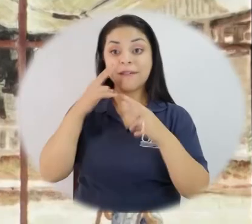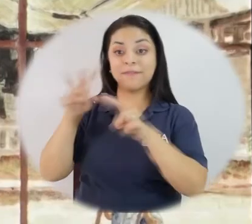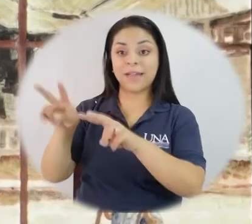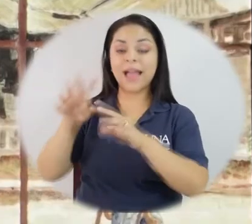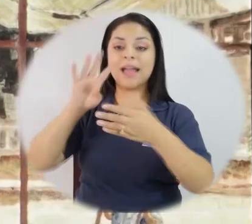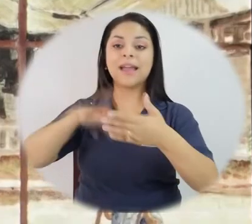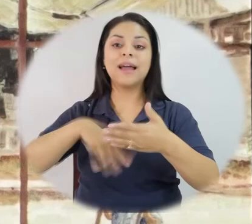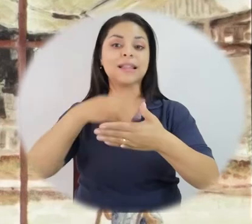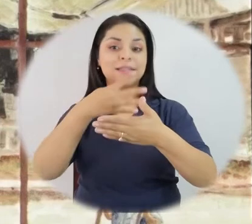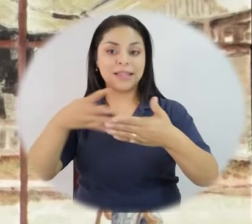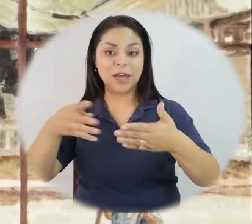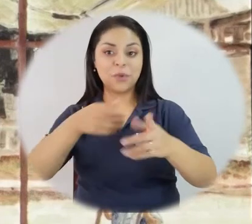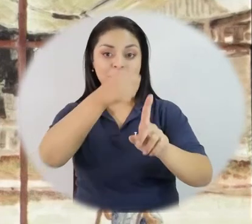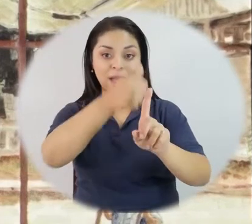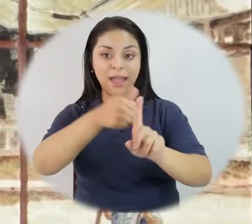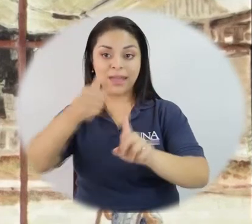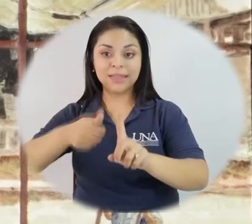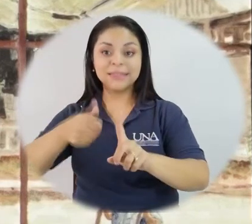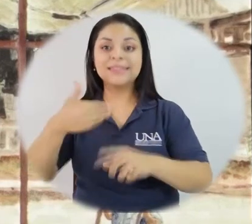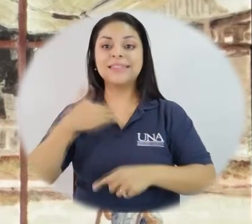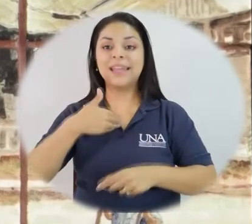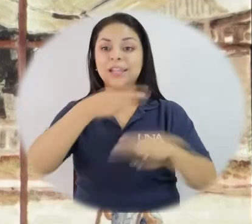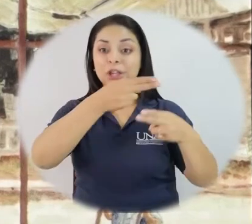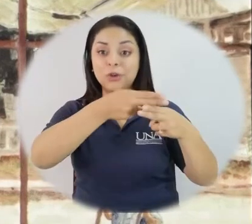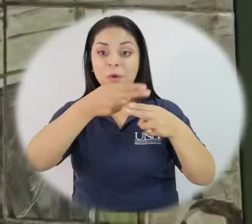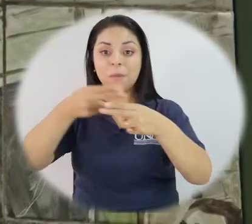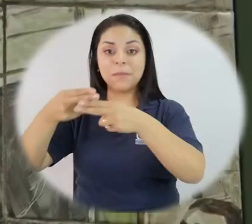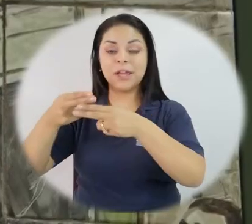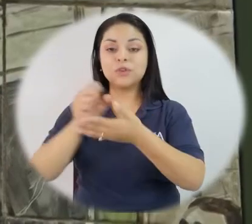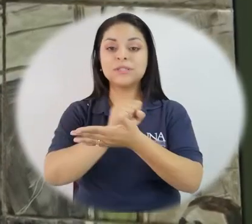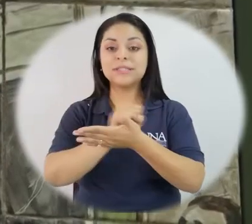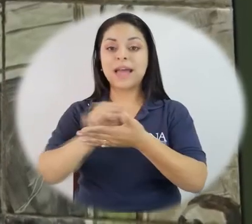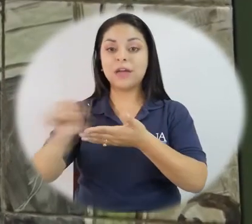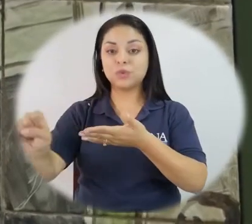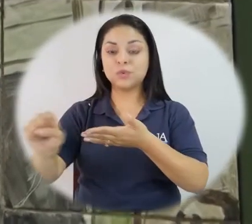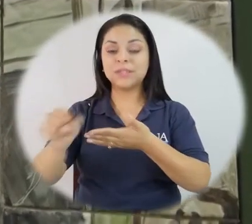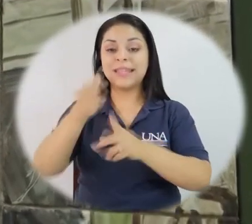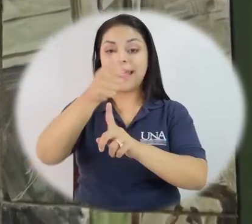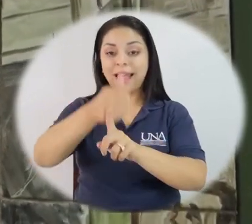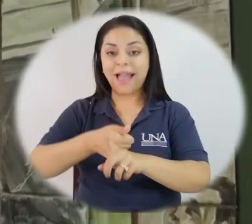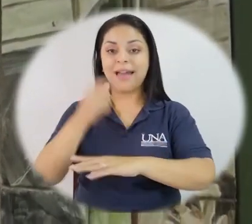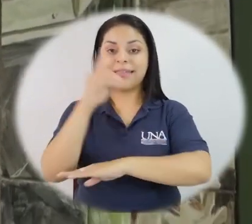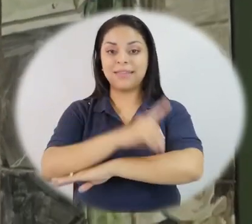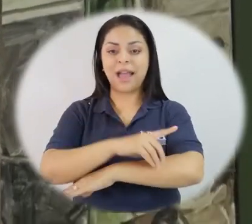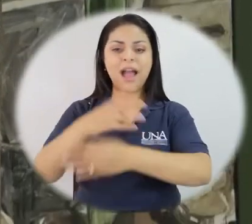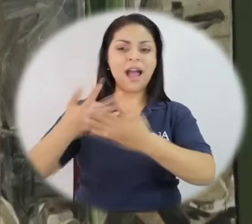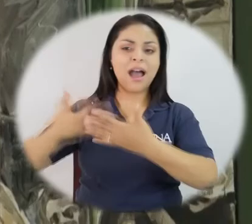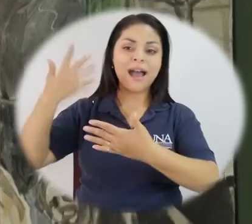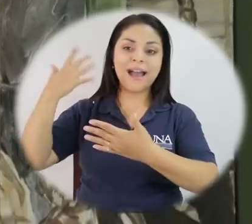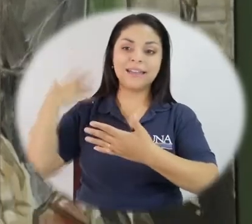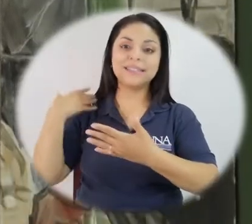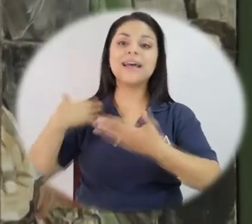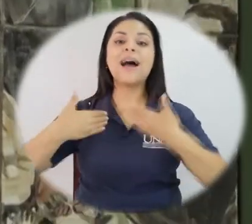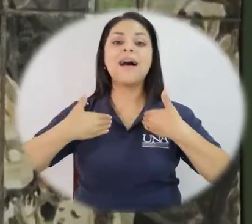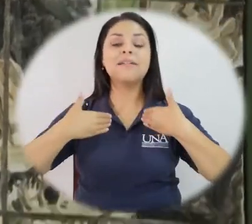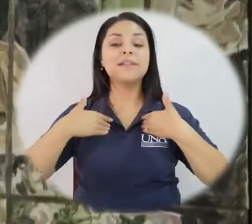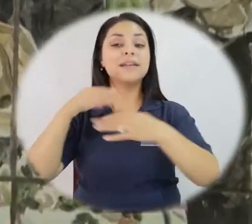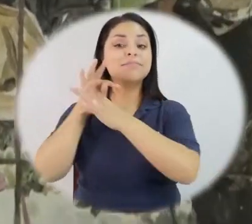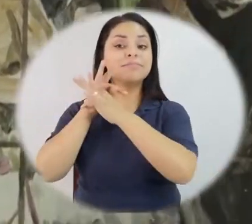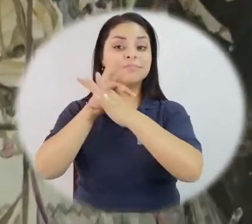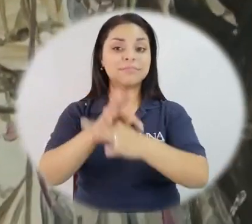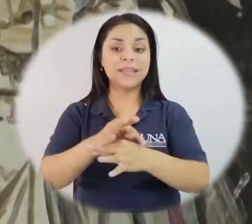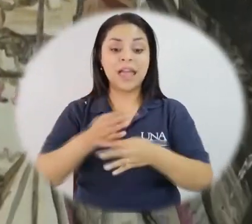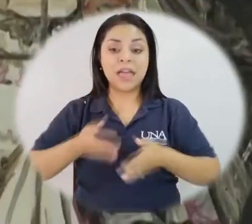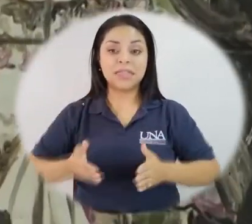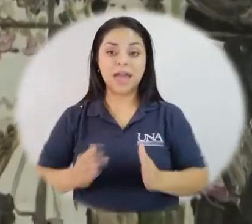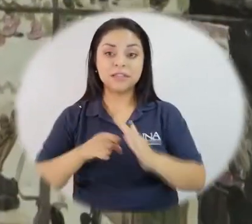Miren el calendario de cada mural. Contiene los nombres de los santos de cada día. En el pasado existía la tradición de